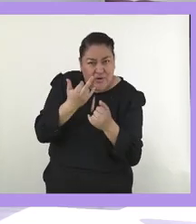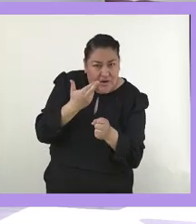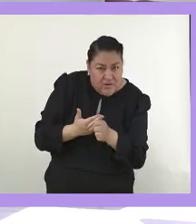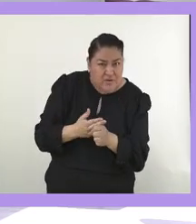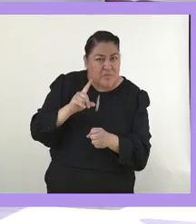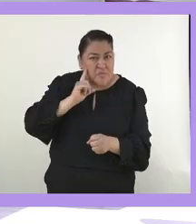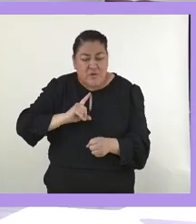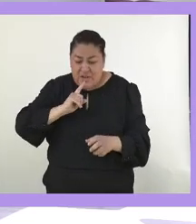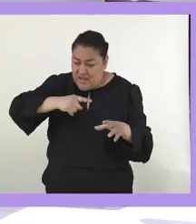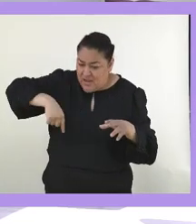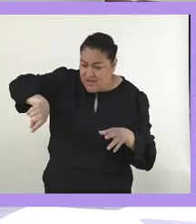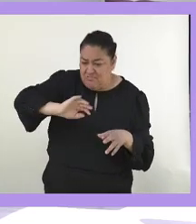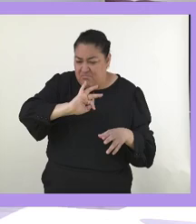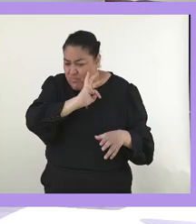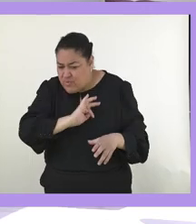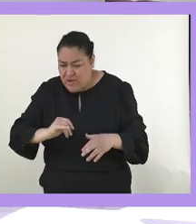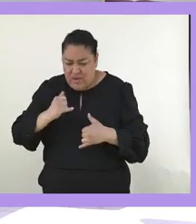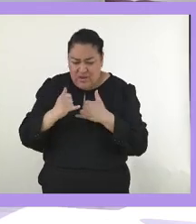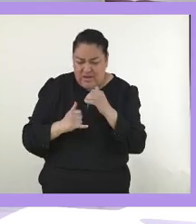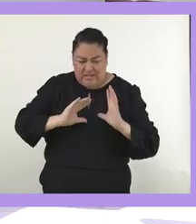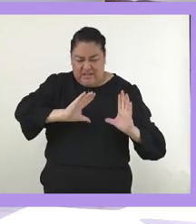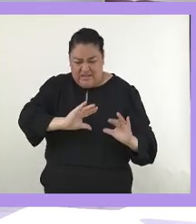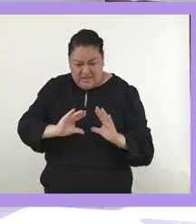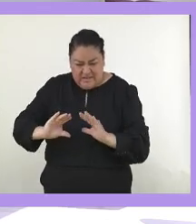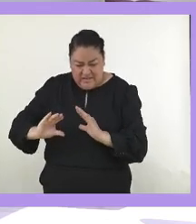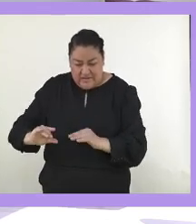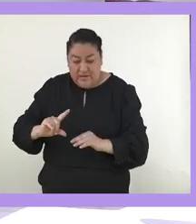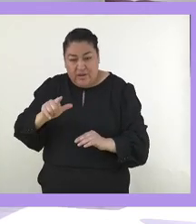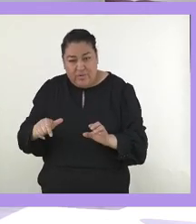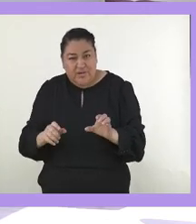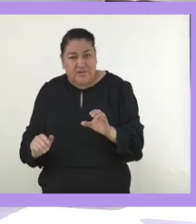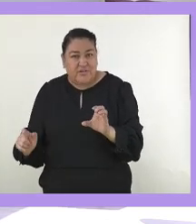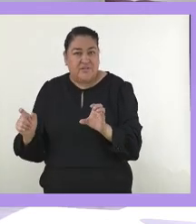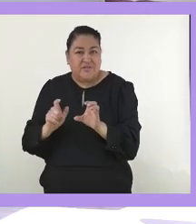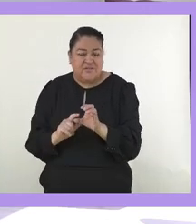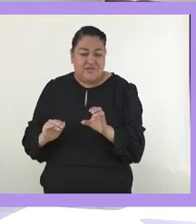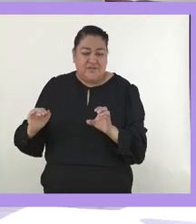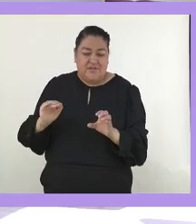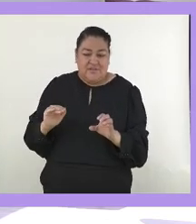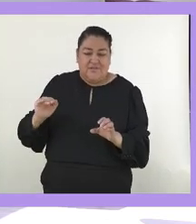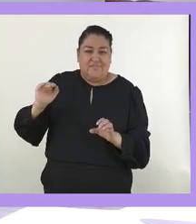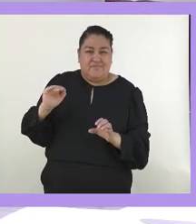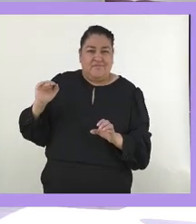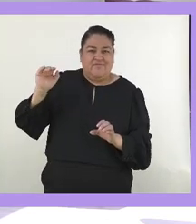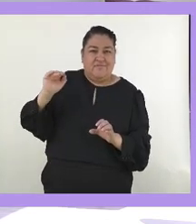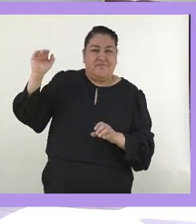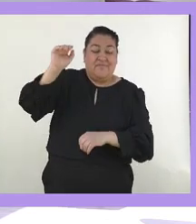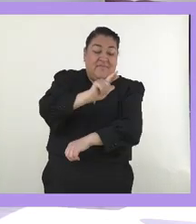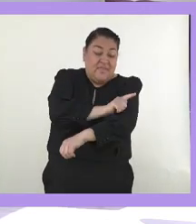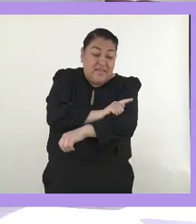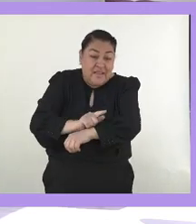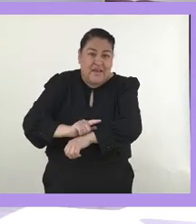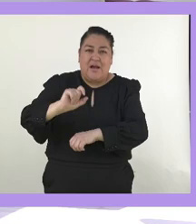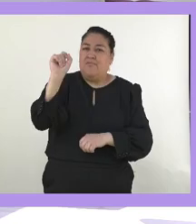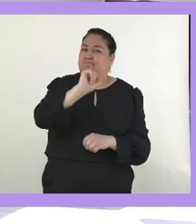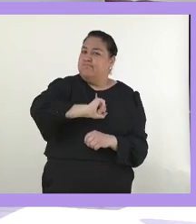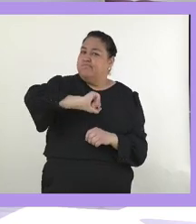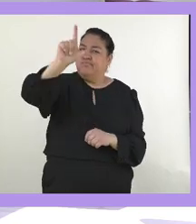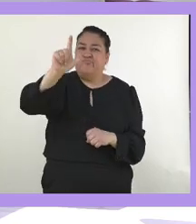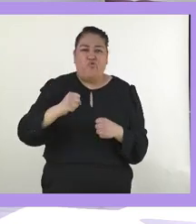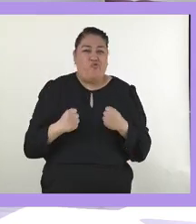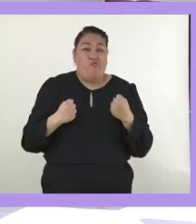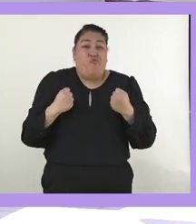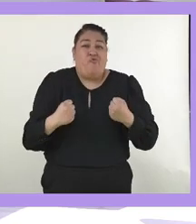que nuestro pico la cima de esa pirámide que es el alto rendimiento que es selección nacional que sea una liga profesional sea lo más fuerte